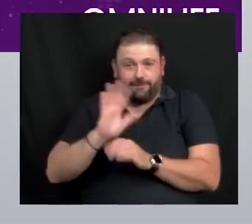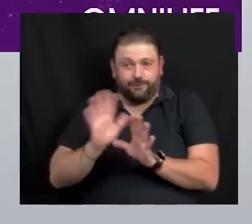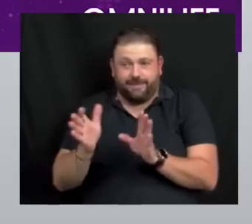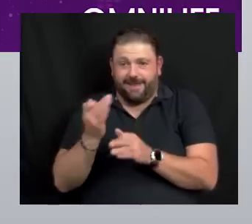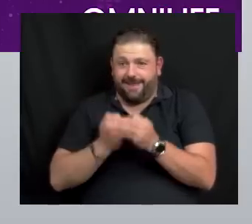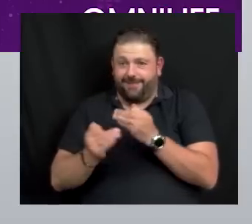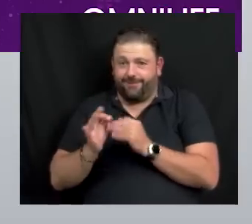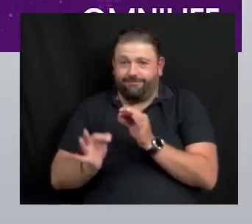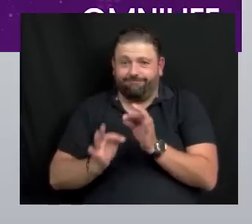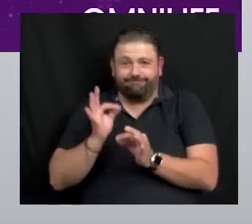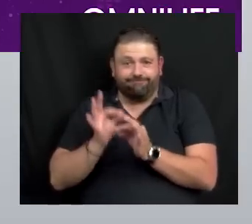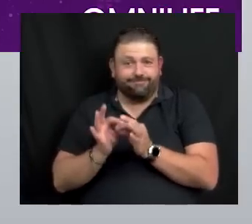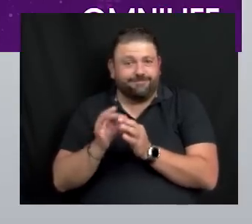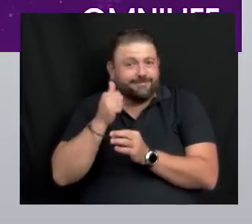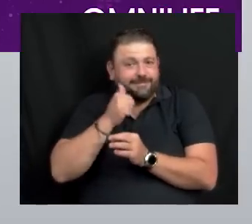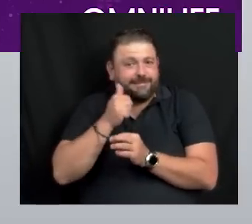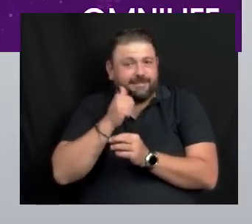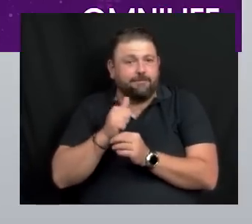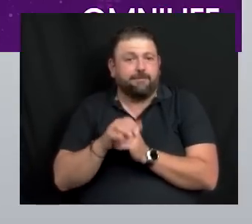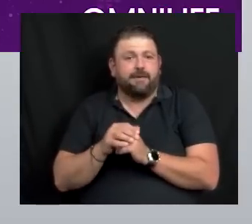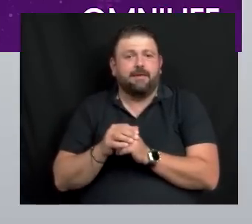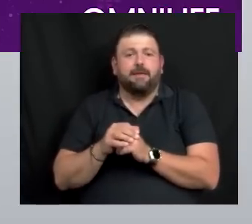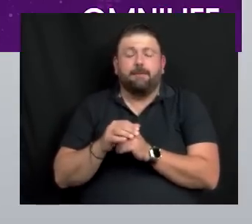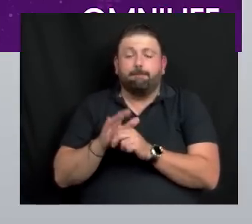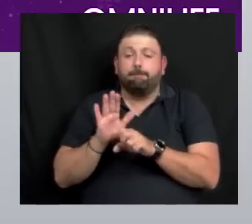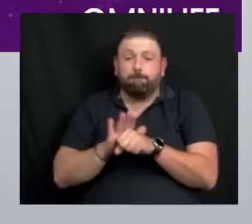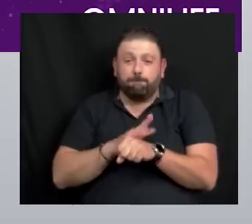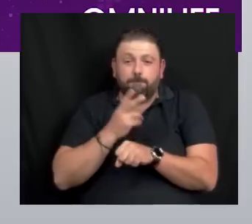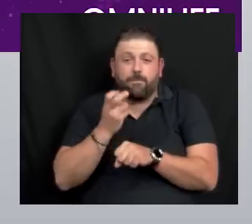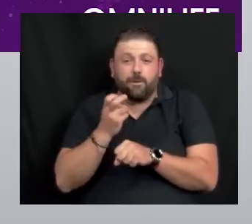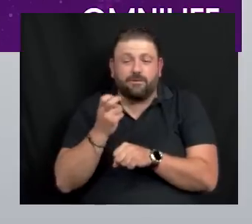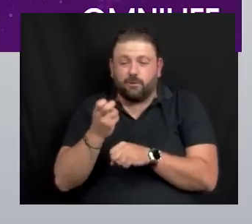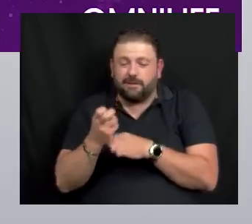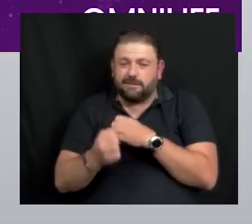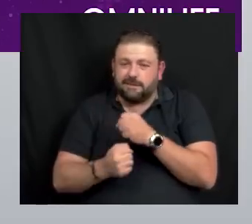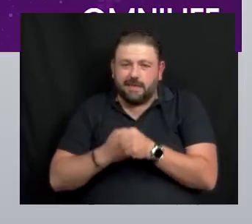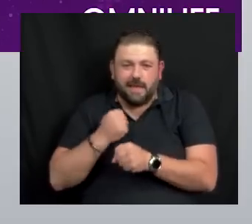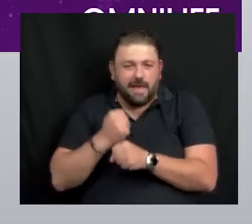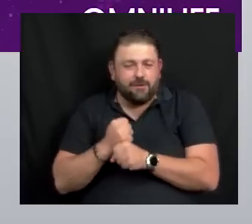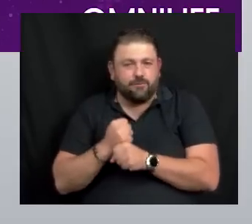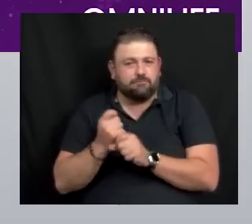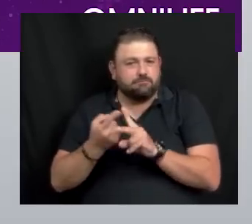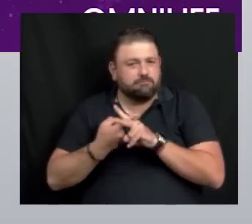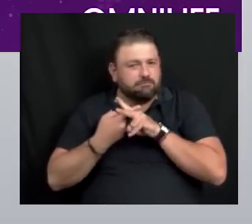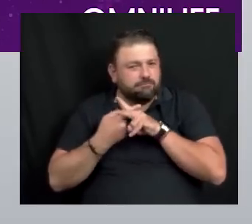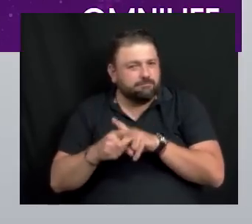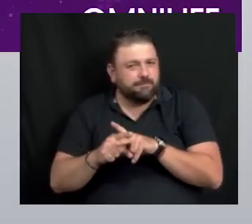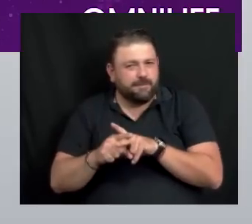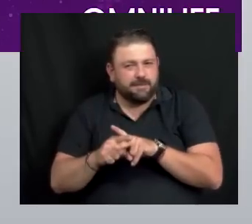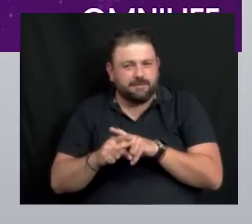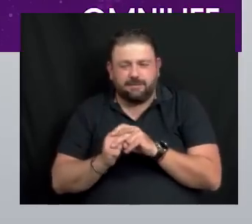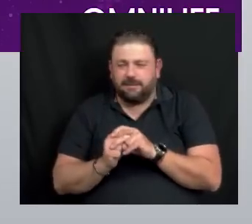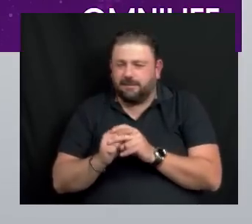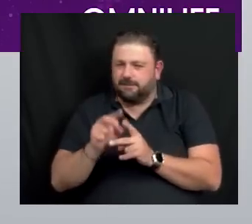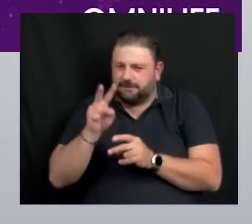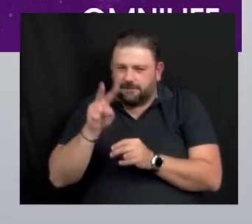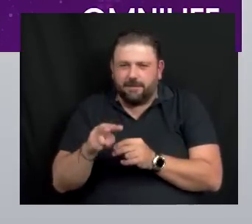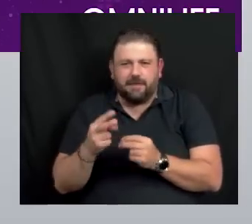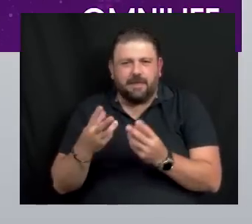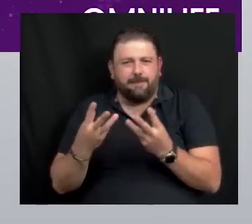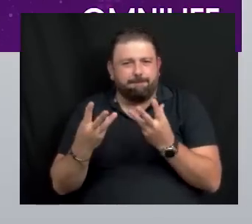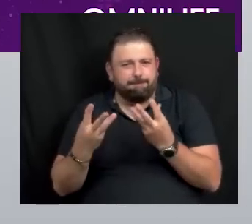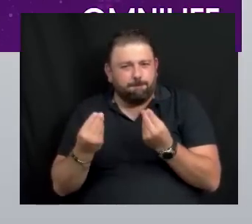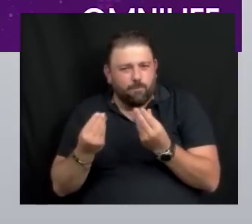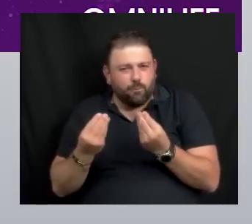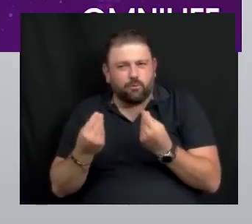brinco y ahora estos diamantes estarán en Japón. Entonces, este año empieza con una muestra. Que hay muchísima gente que hemos